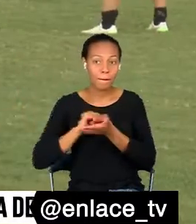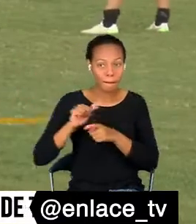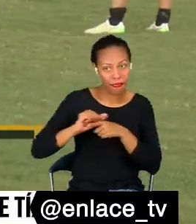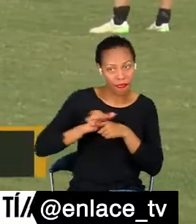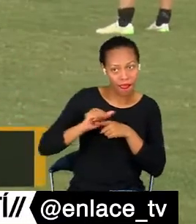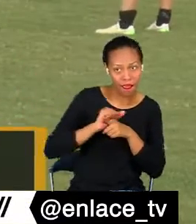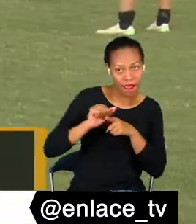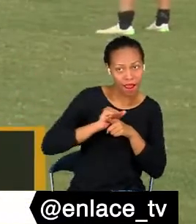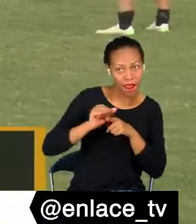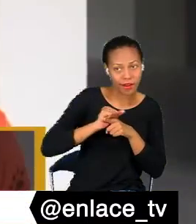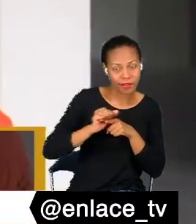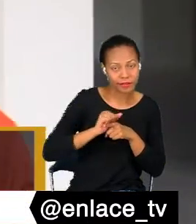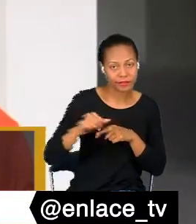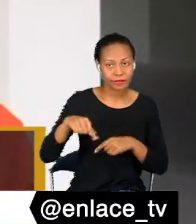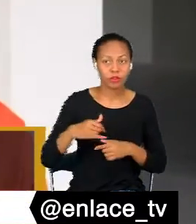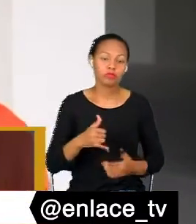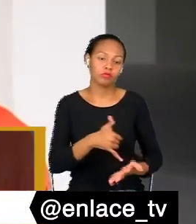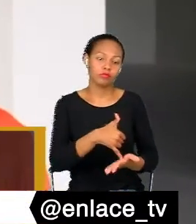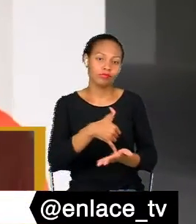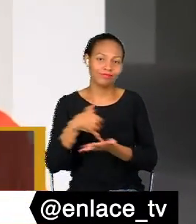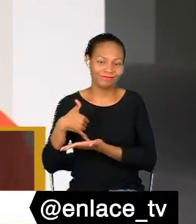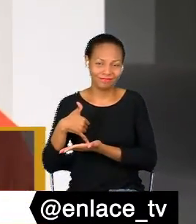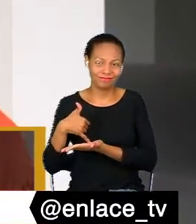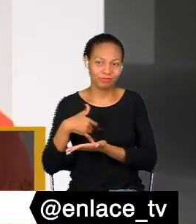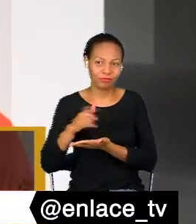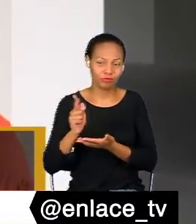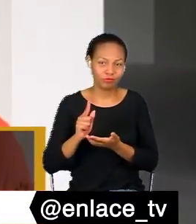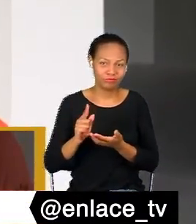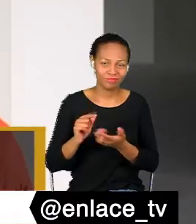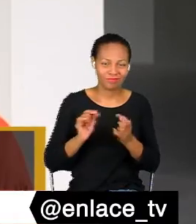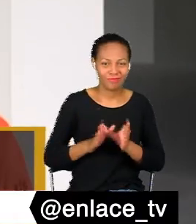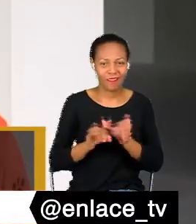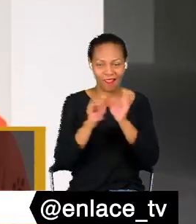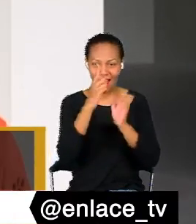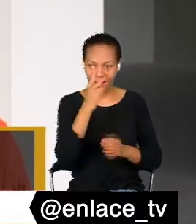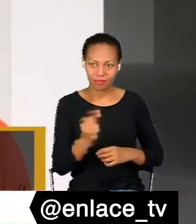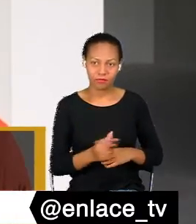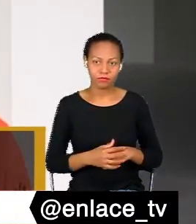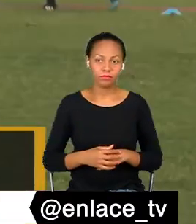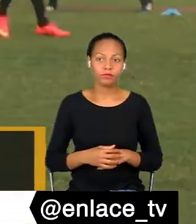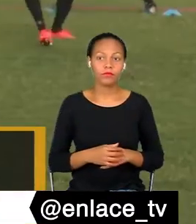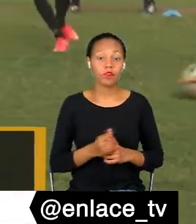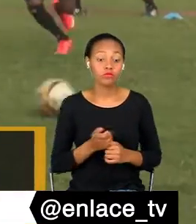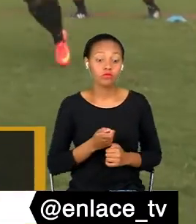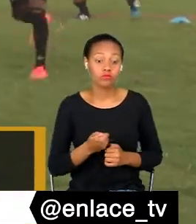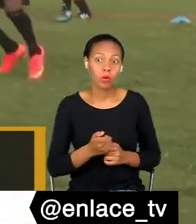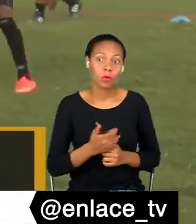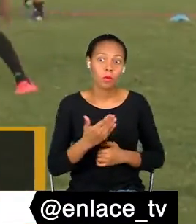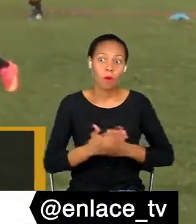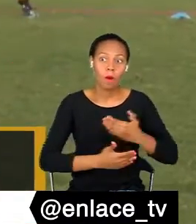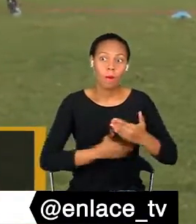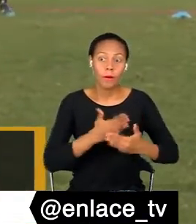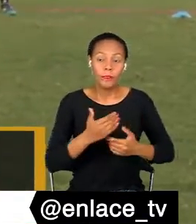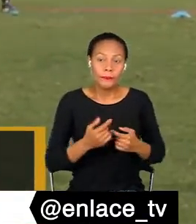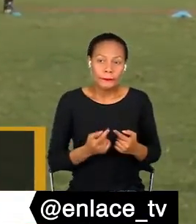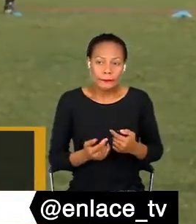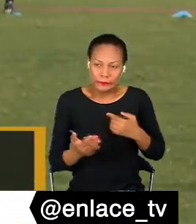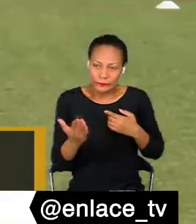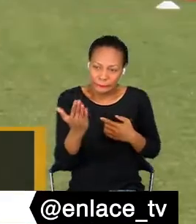Águila 2016. Sabemos que en Copa vamos acercándonos poco a poco al objetivo que nos hemos trazado, que